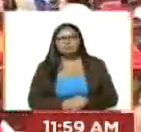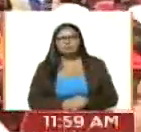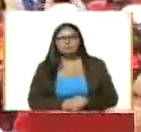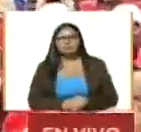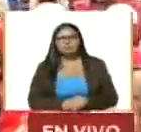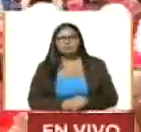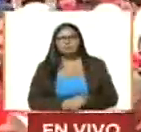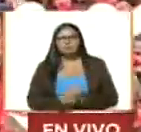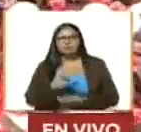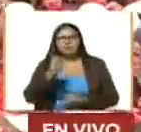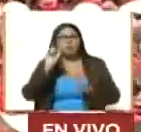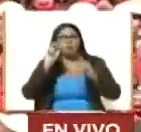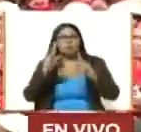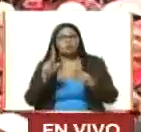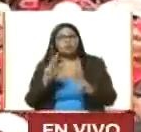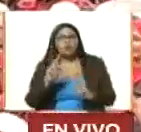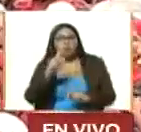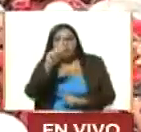Un solo chance, pues.